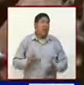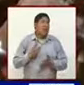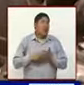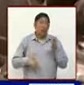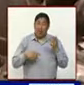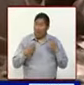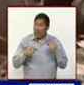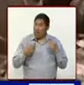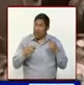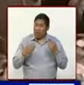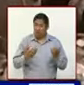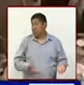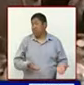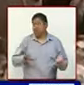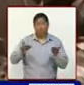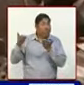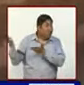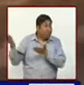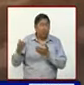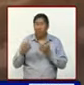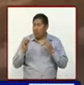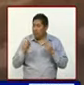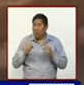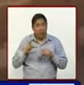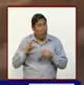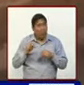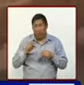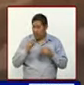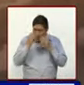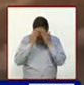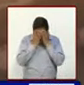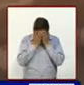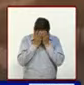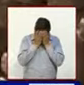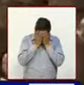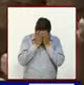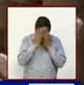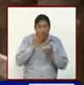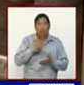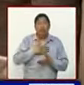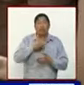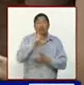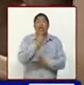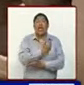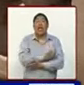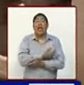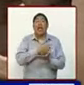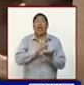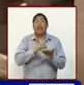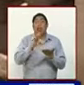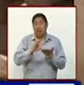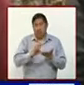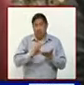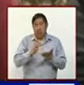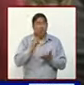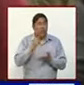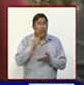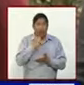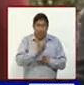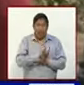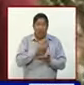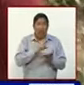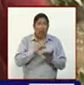hemos podido sacar, lo que pudimos hemos logrado sacar, lo que no, no. Con mi hijita con discapacidad nomás estaba, tengo una hija